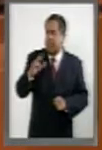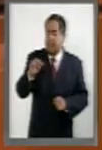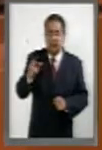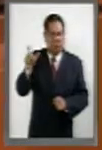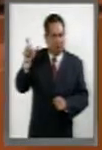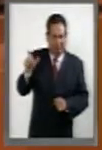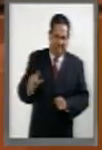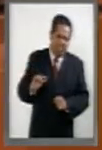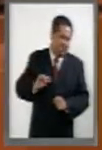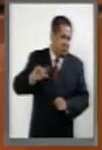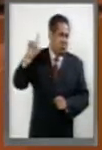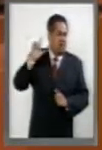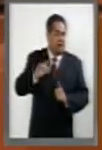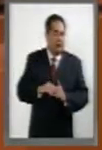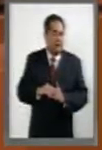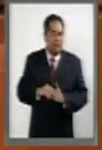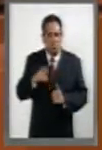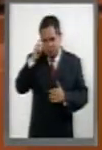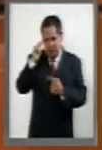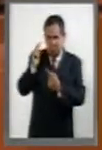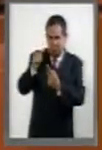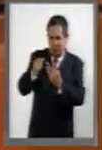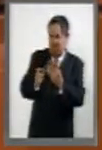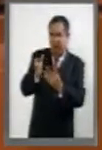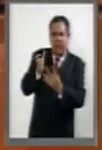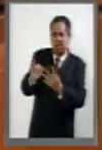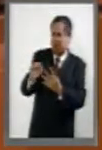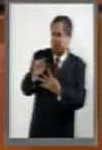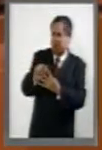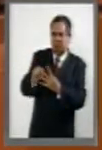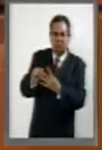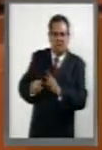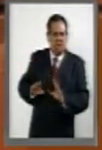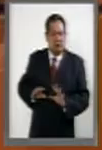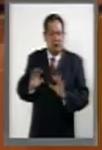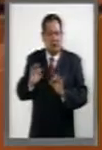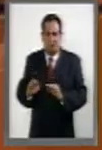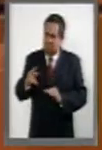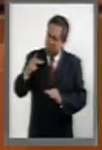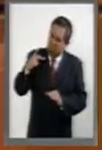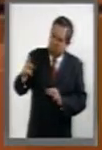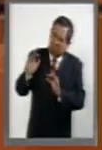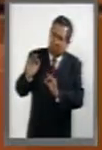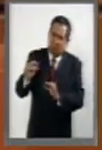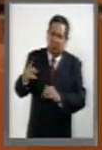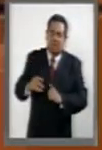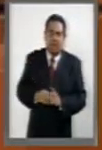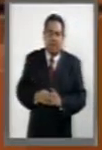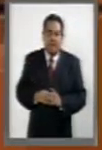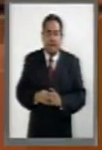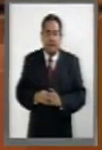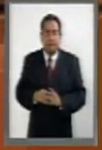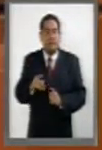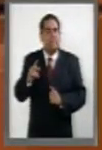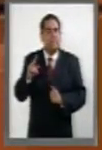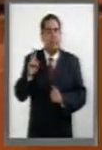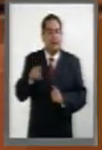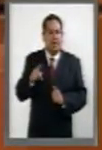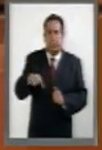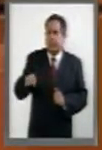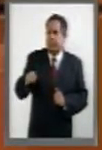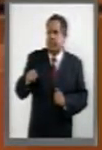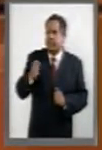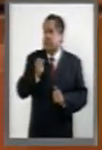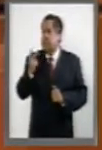ser que esas sean sus cualidades y sean propias también de quienes tienen la